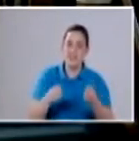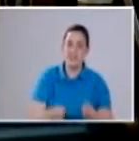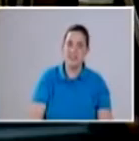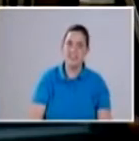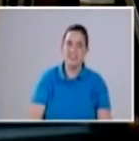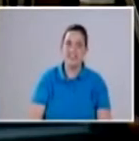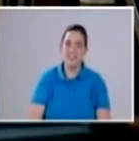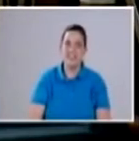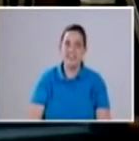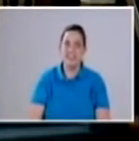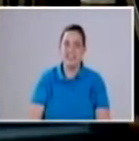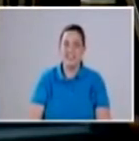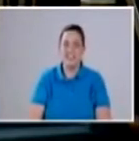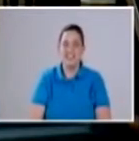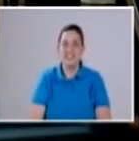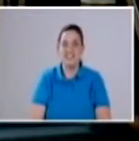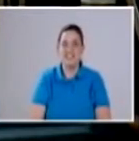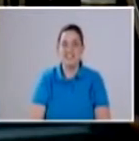Fe, perdón,